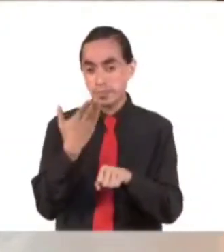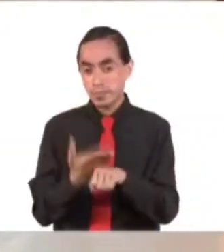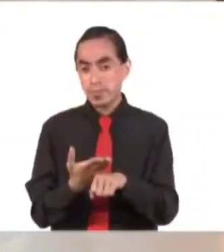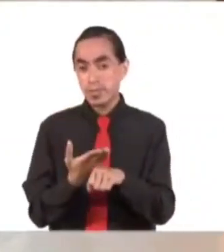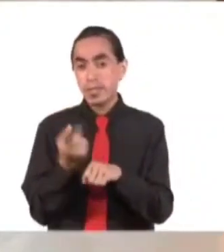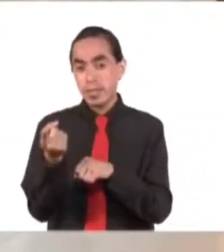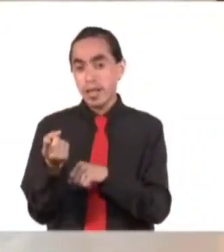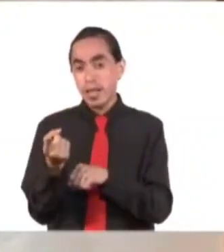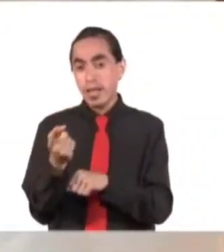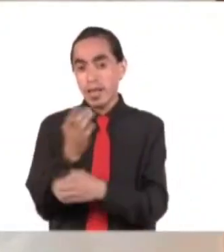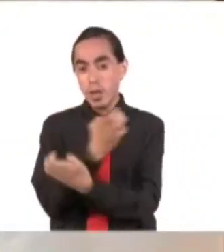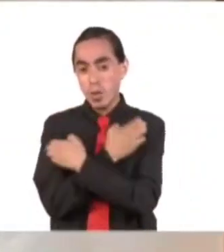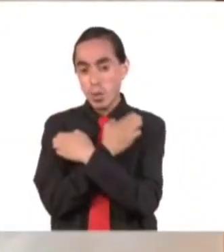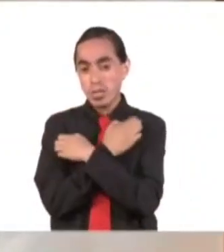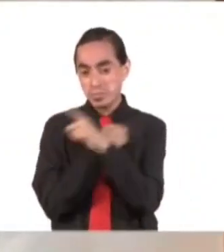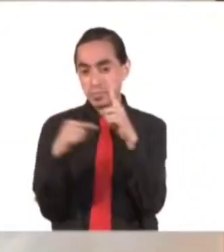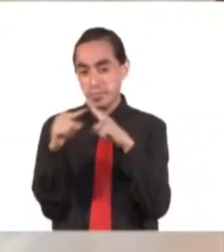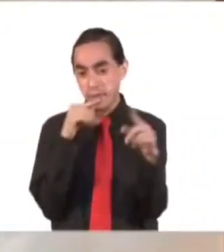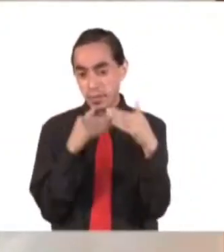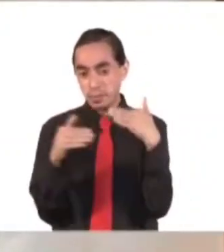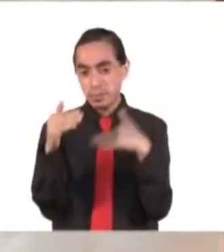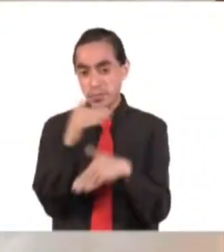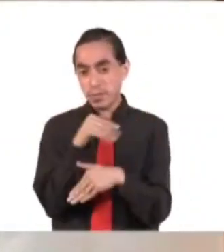Nora Rubalcaba, o